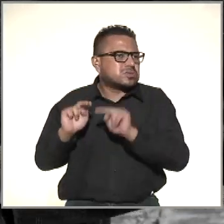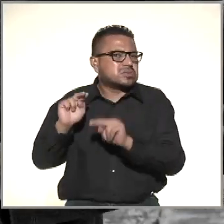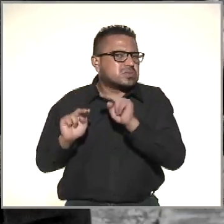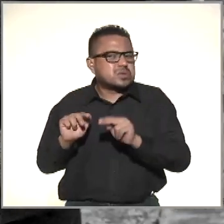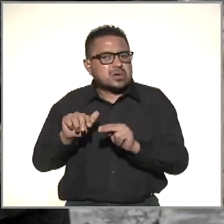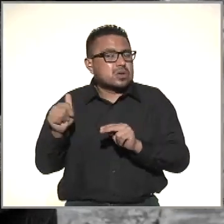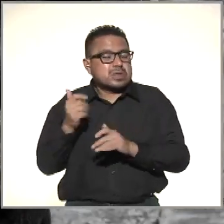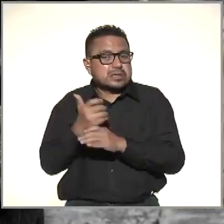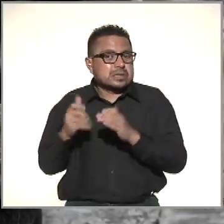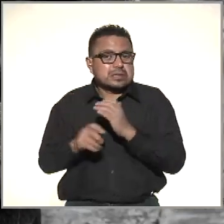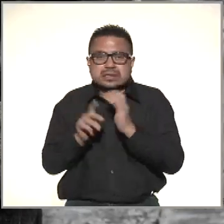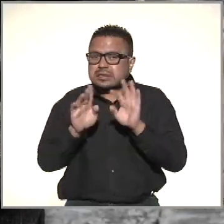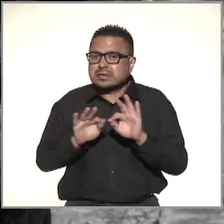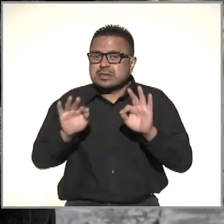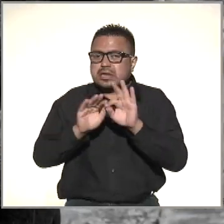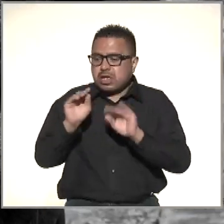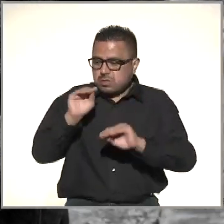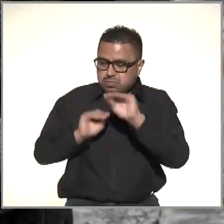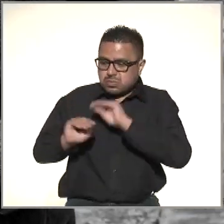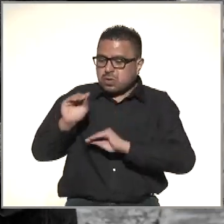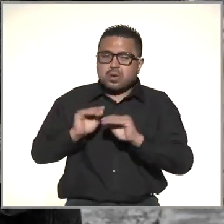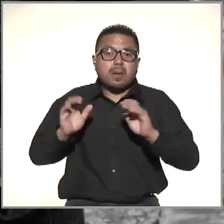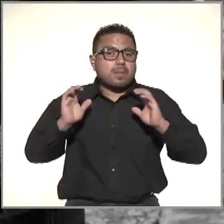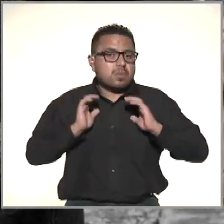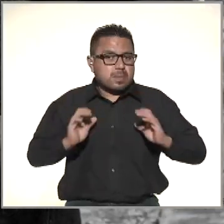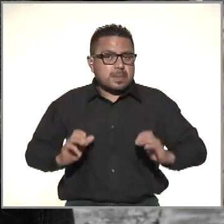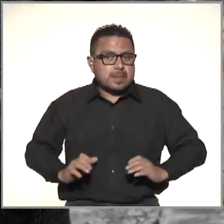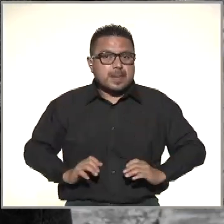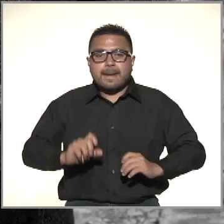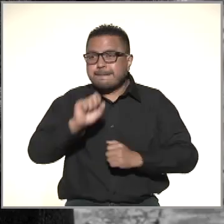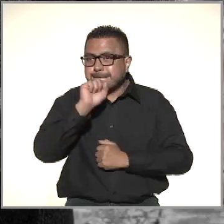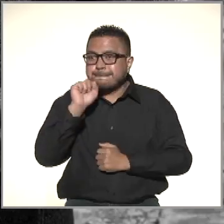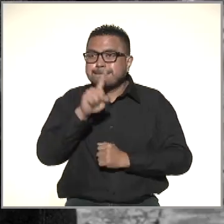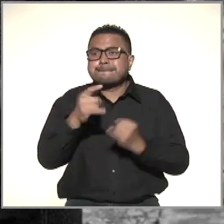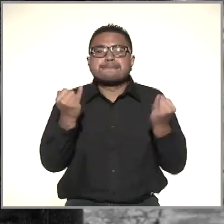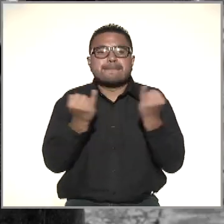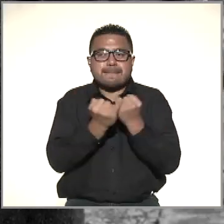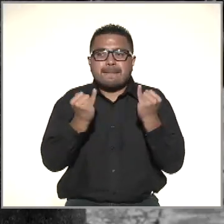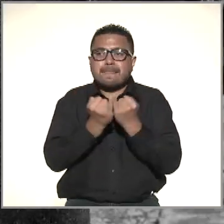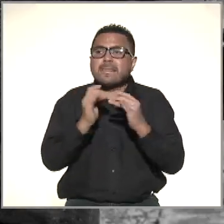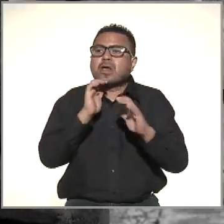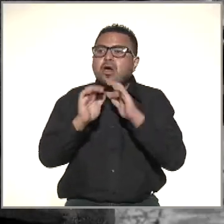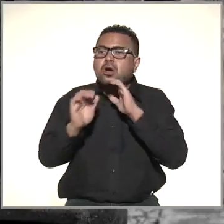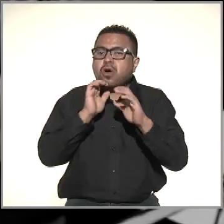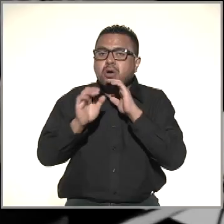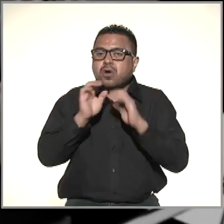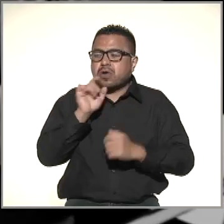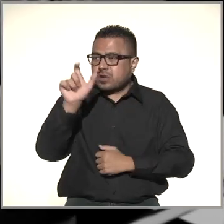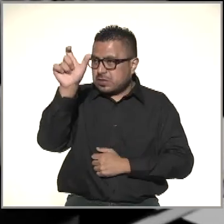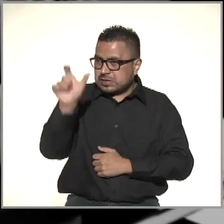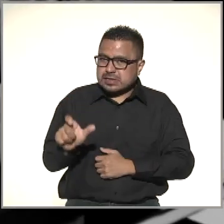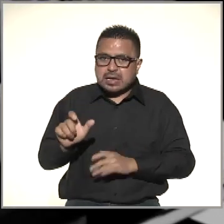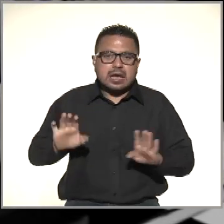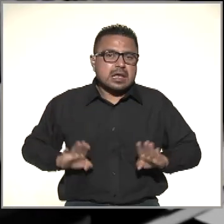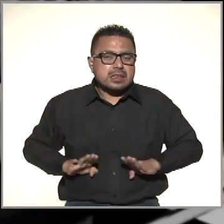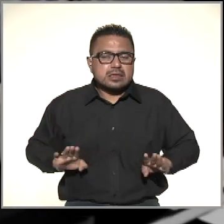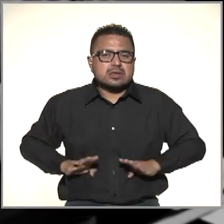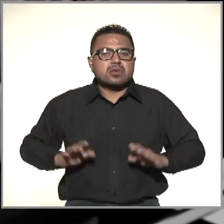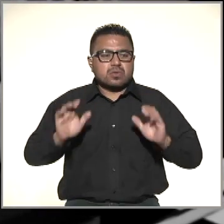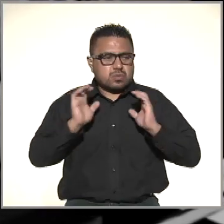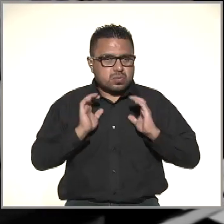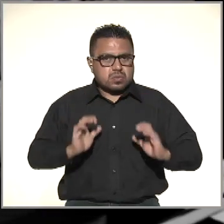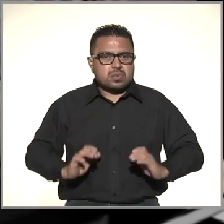elemento importante es los movimientos del cuerpo. Y también nos comunica la postura y la actitud del